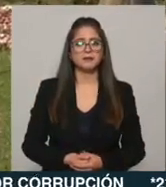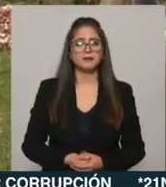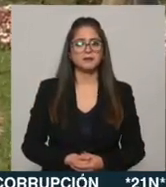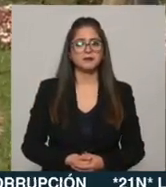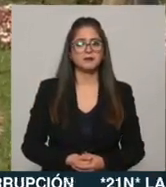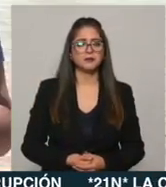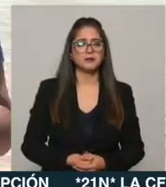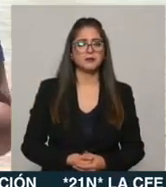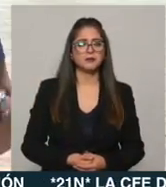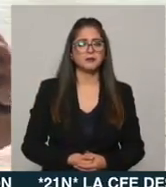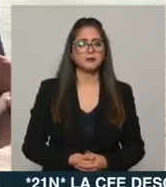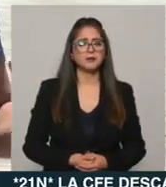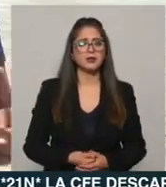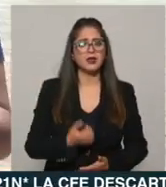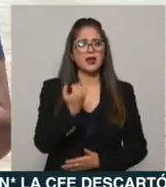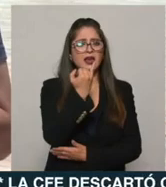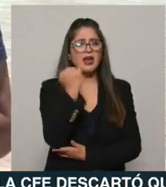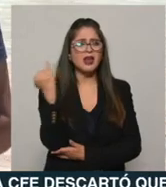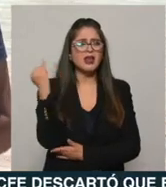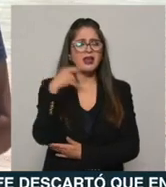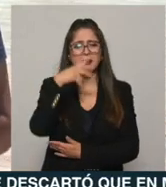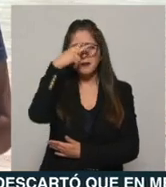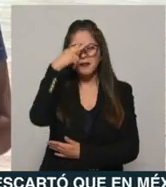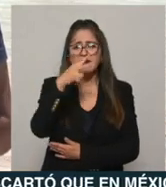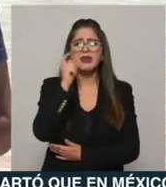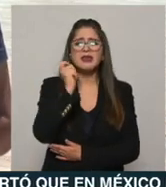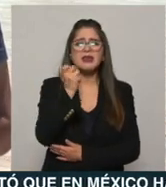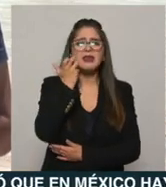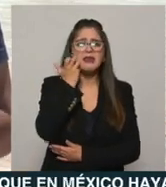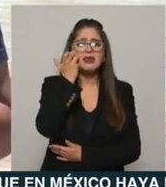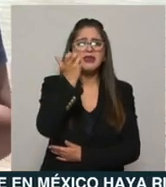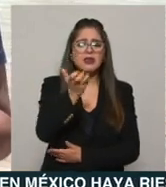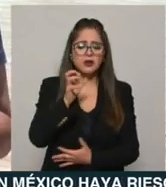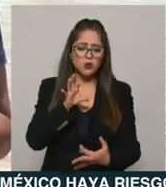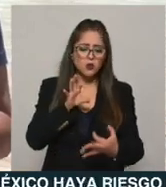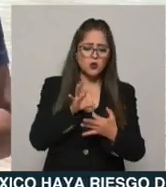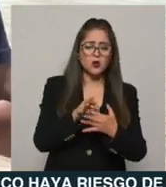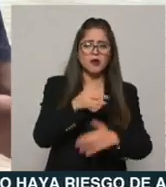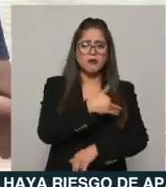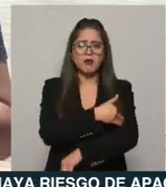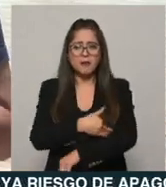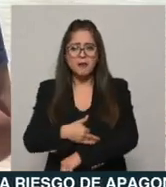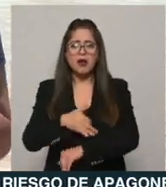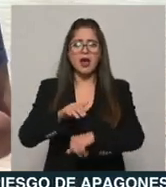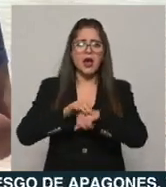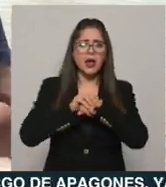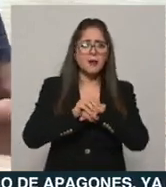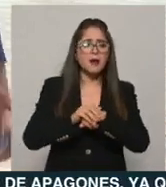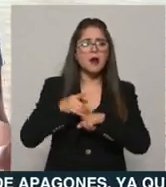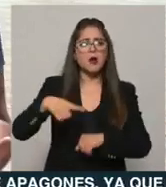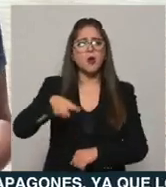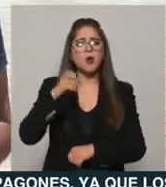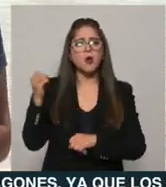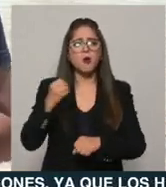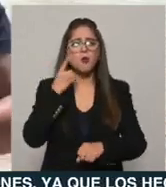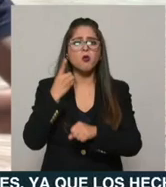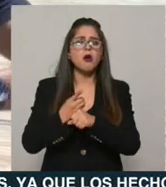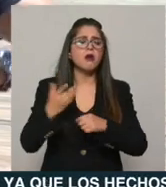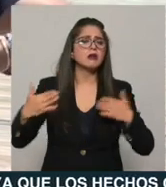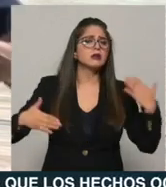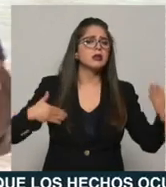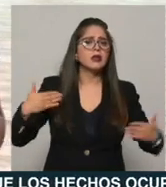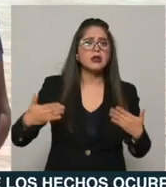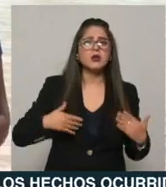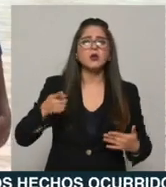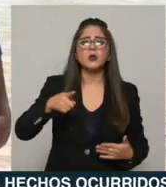Lo que busca Jardines de México es recrear en familia y en amigos la posibilidad de pasarla increíble, de disfrutar